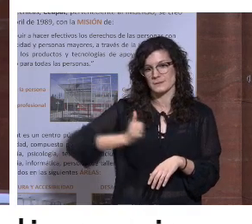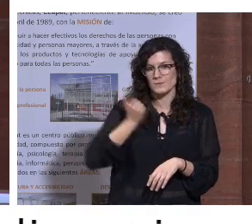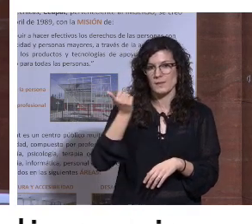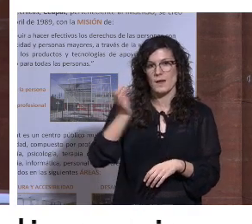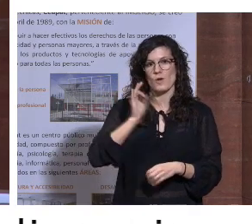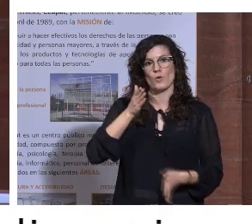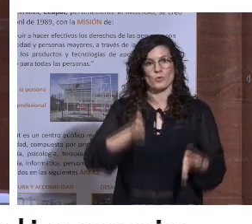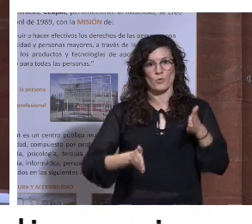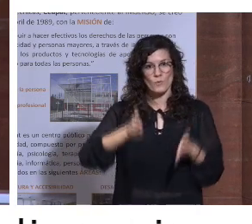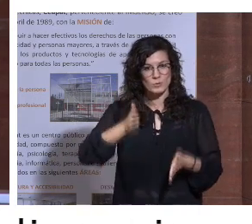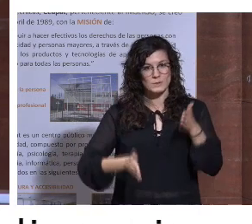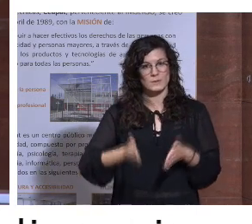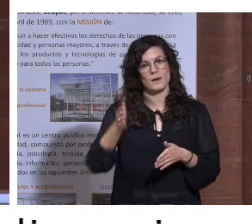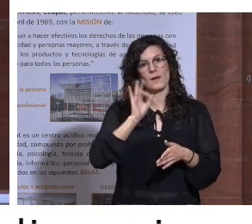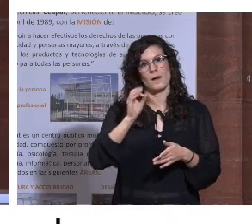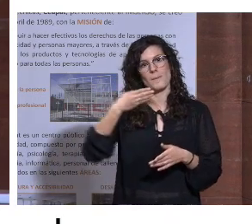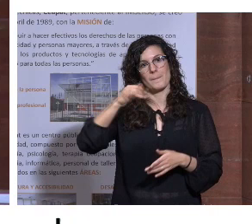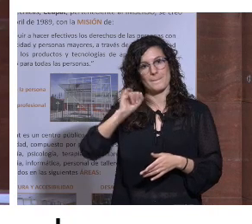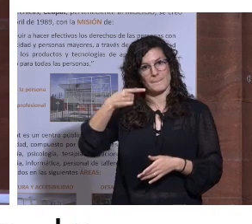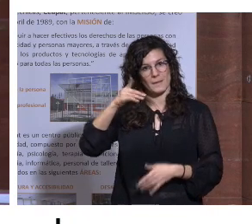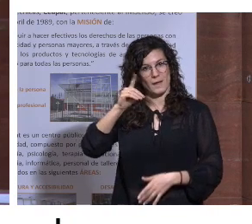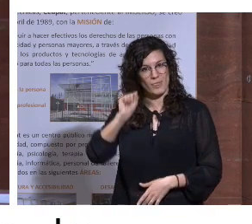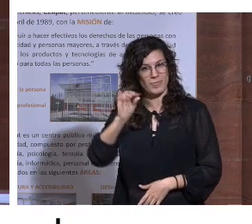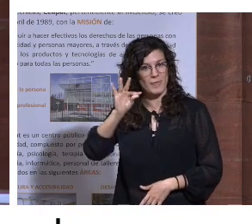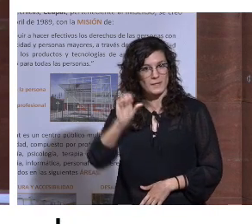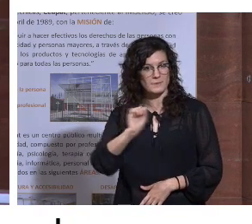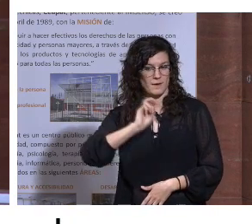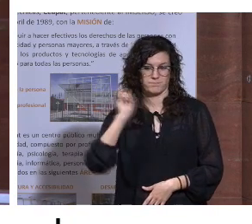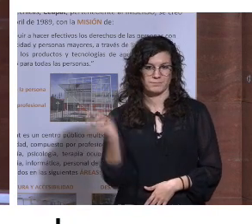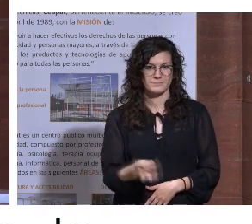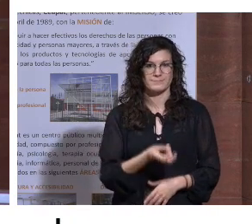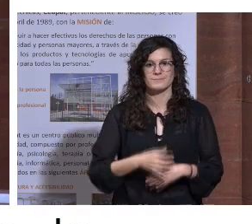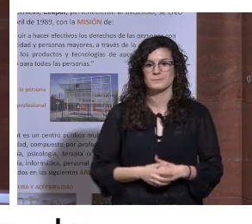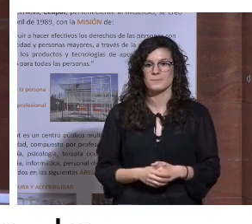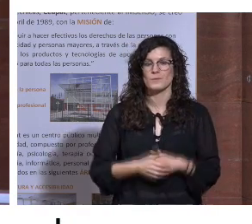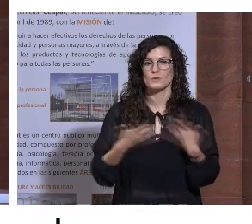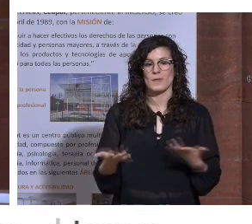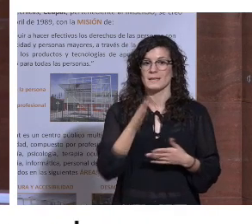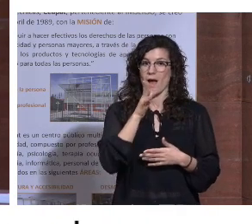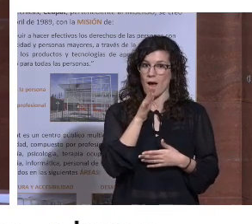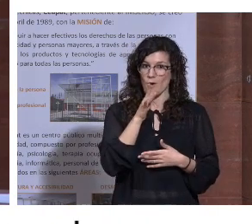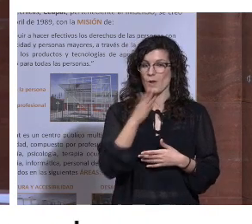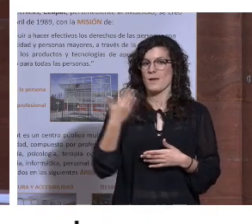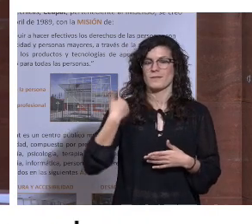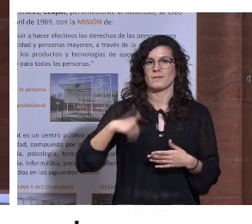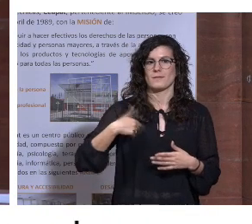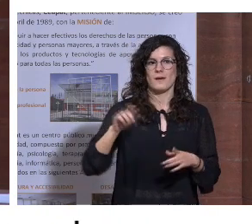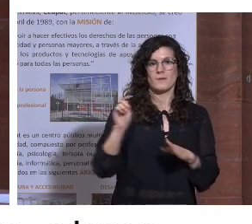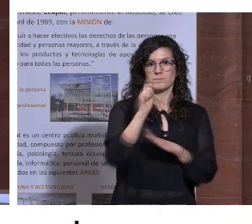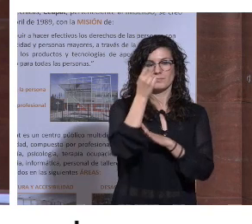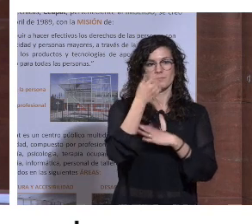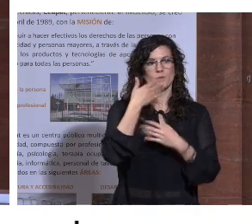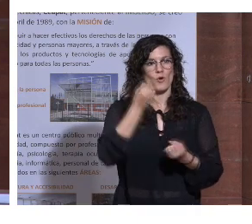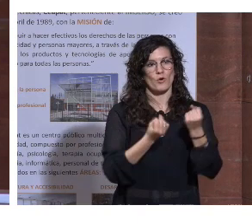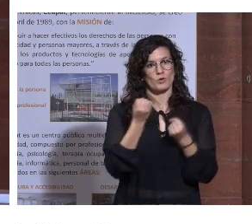la robótica, el Big Data, 5G, entre otras, ¿no? En este momento tenemos ya a nuestro alcance vehículos